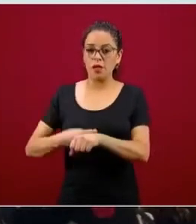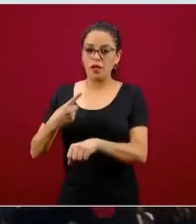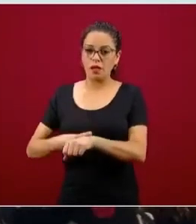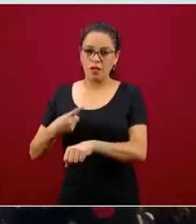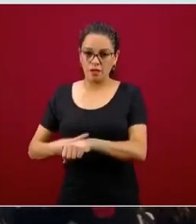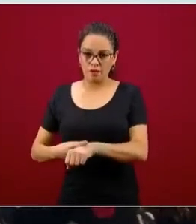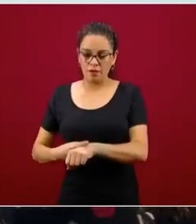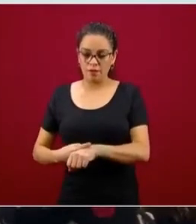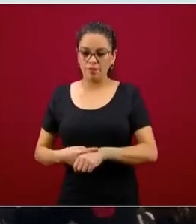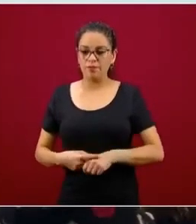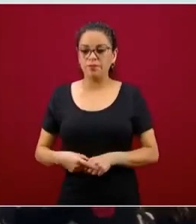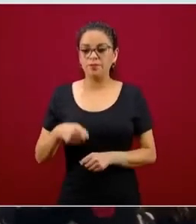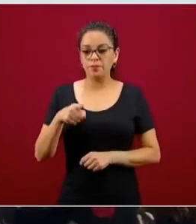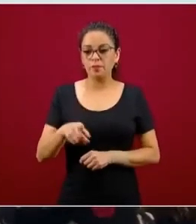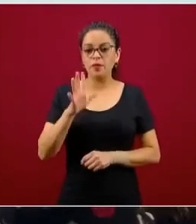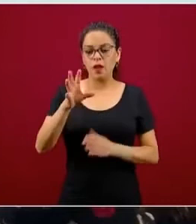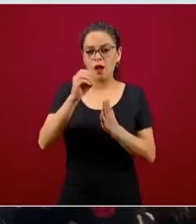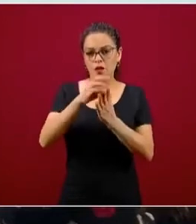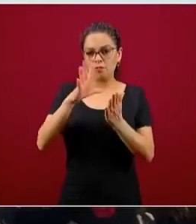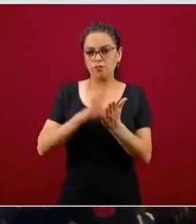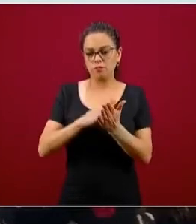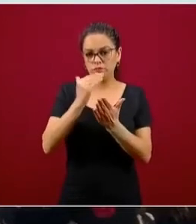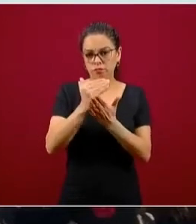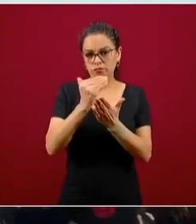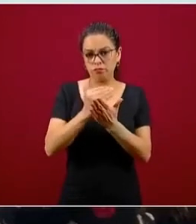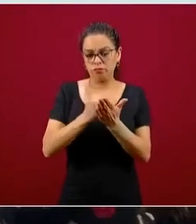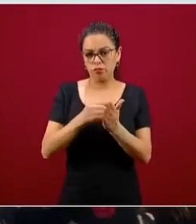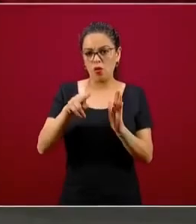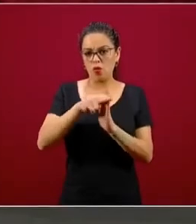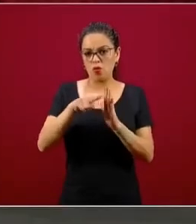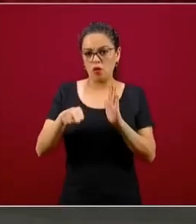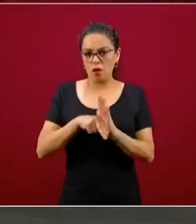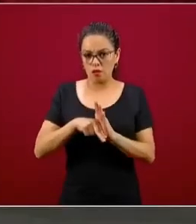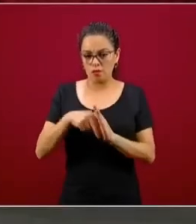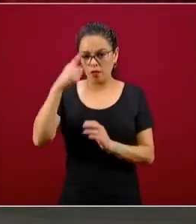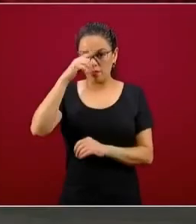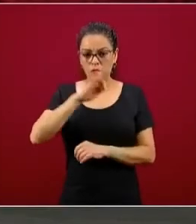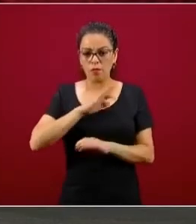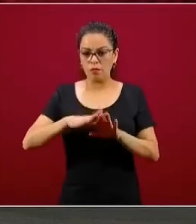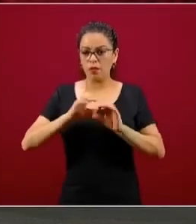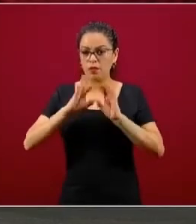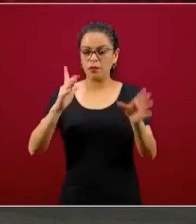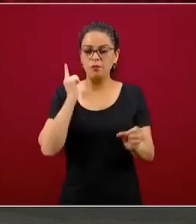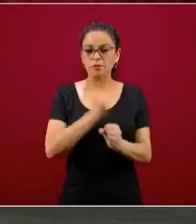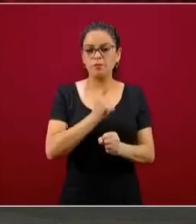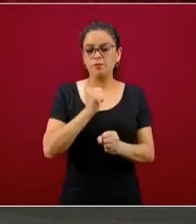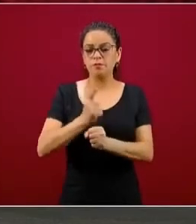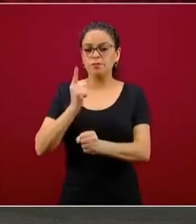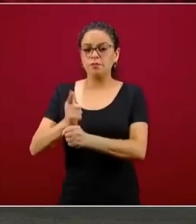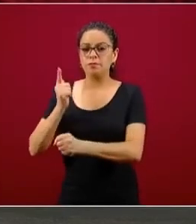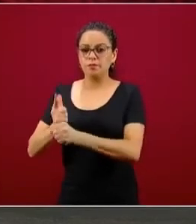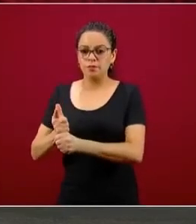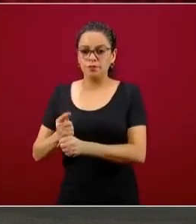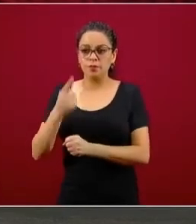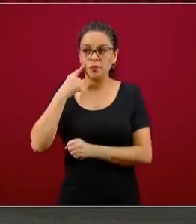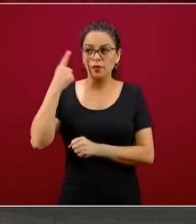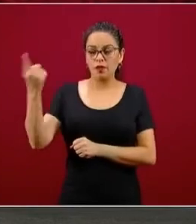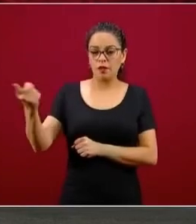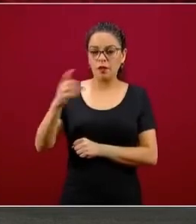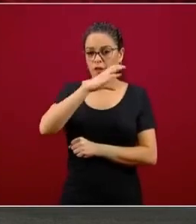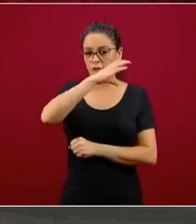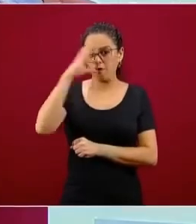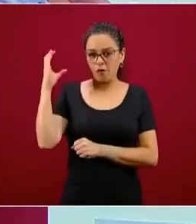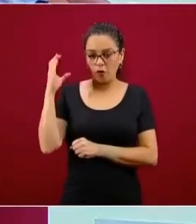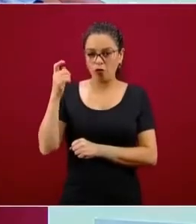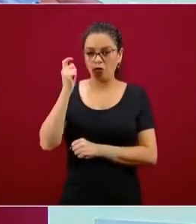serie de disposiciones que se contemplan en estas normas para la identificación, su envasado, ahorita vamos a ver una foto en el tipo